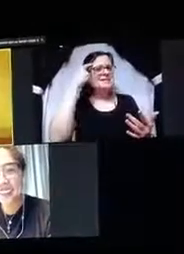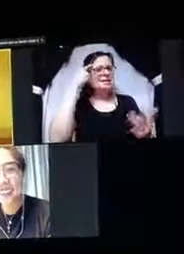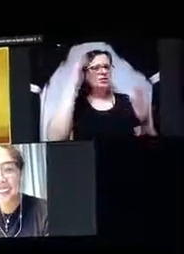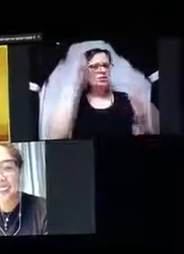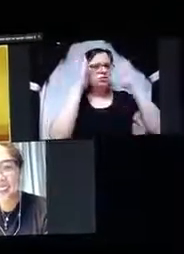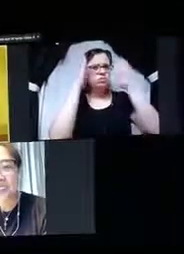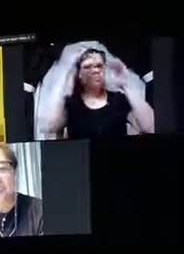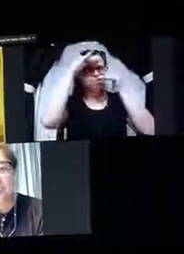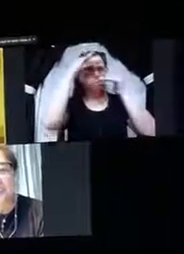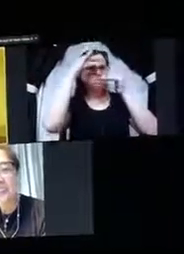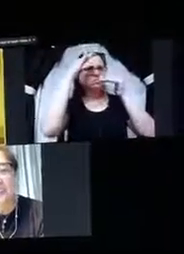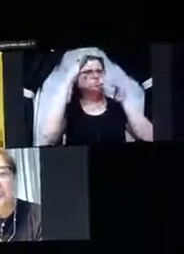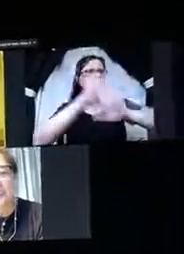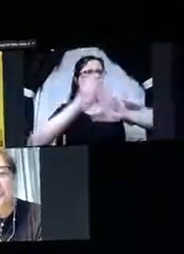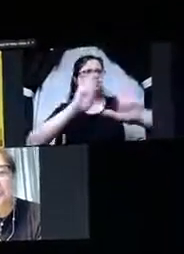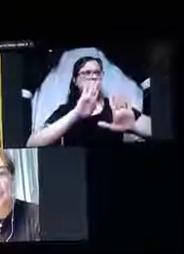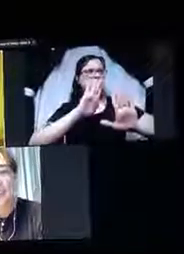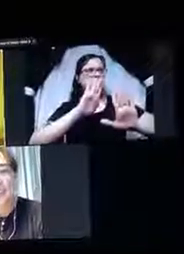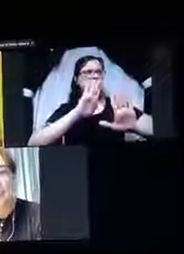Cuando le formulabas,